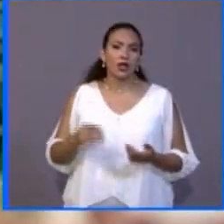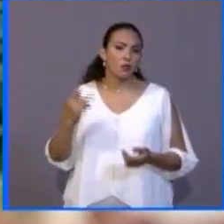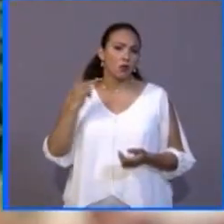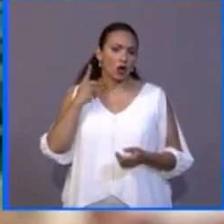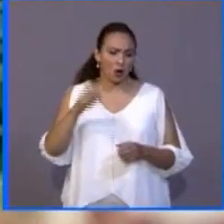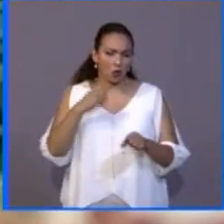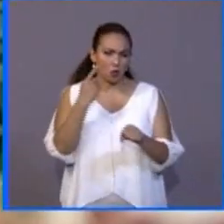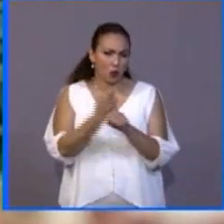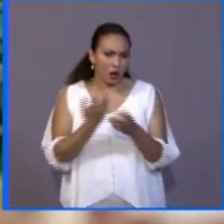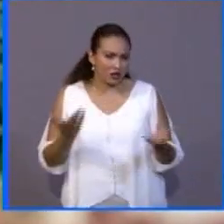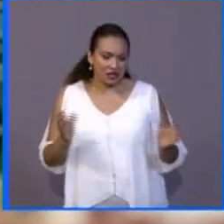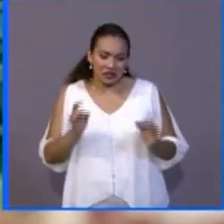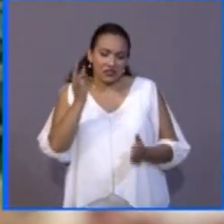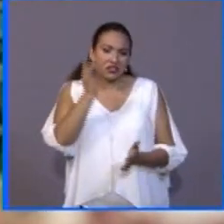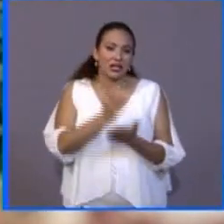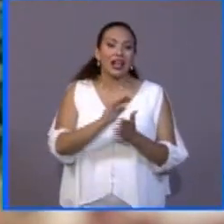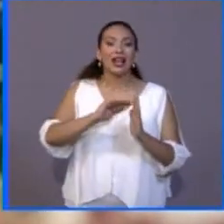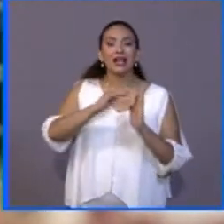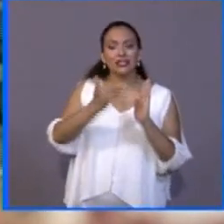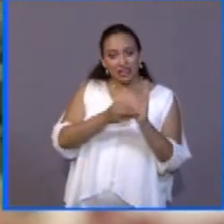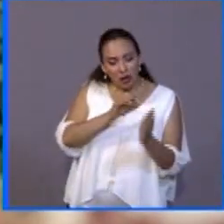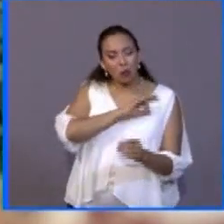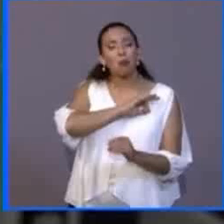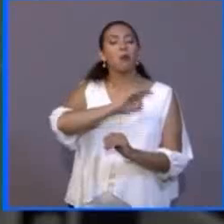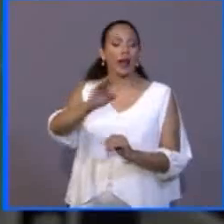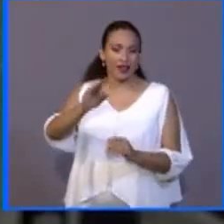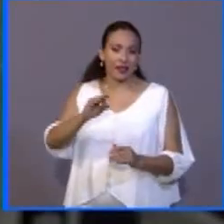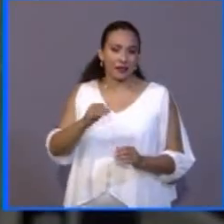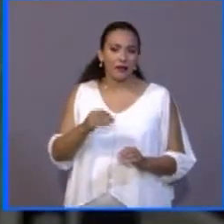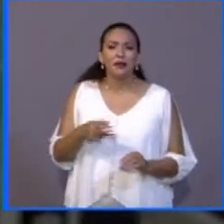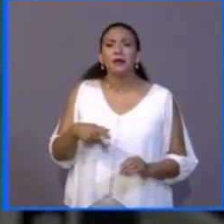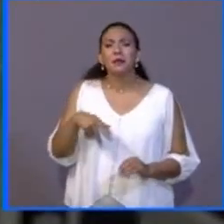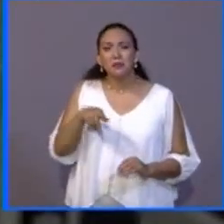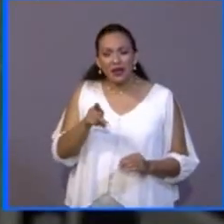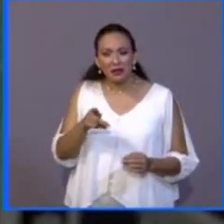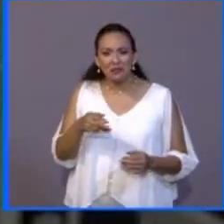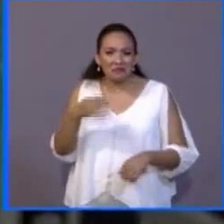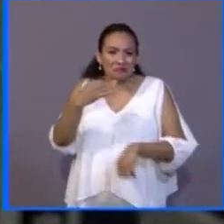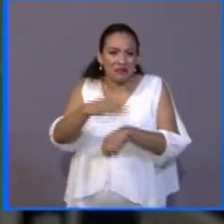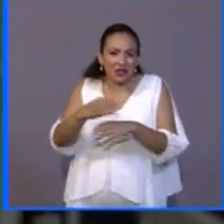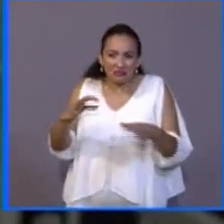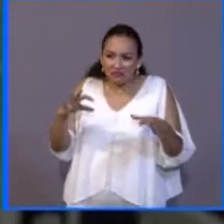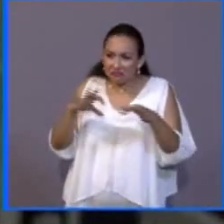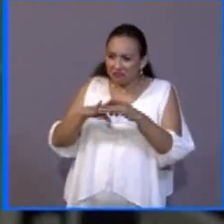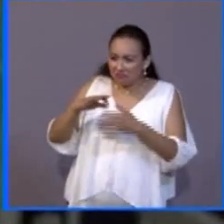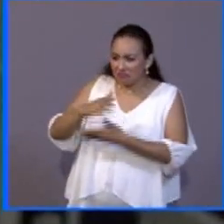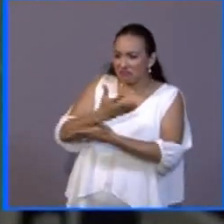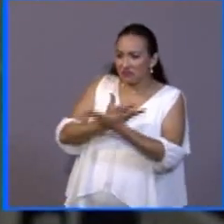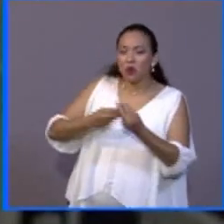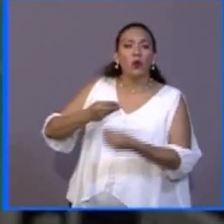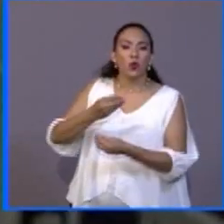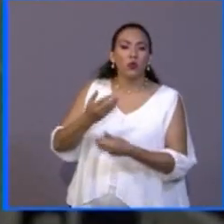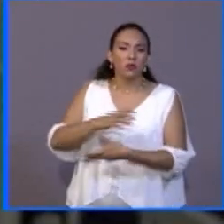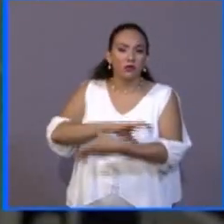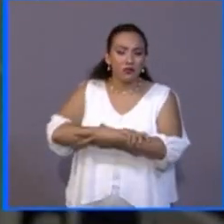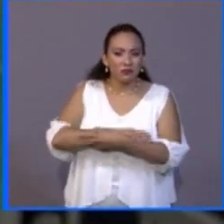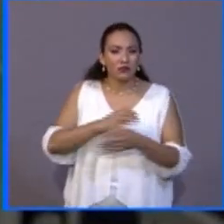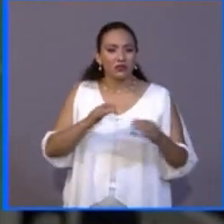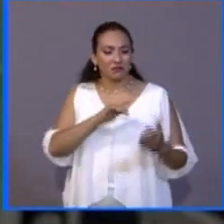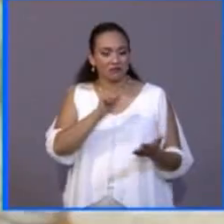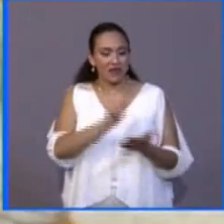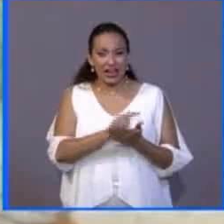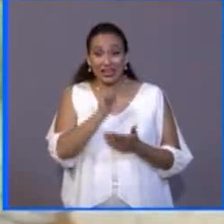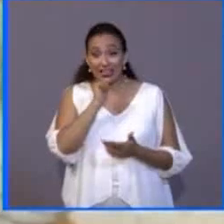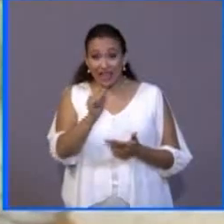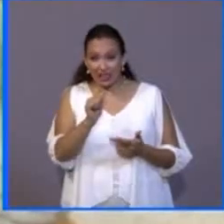política, las estrategias de protección podrían funcionar, pero mientras no exista una colaboración y complementación institucional con la